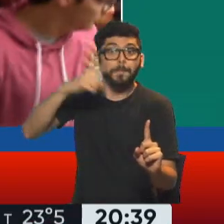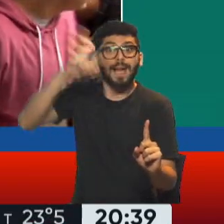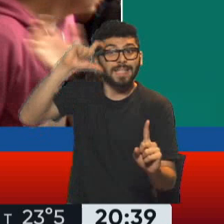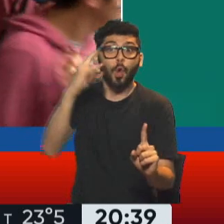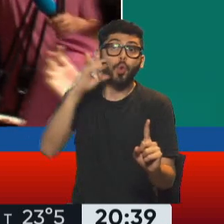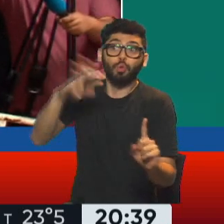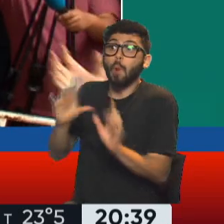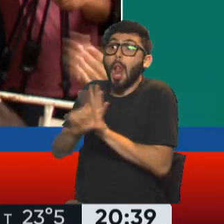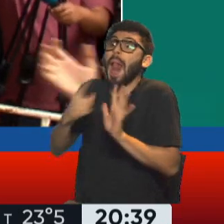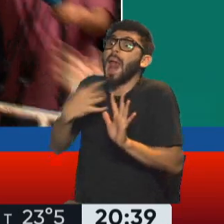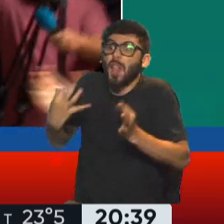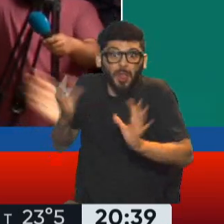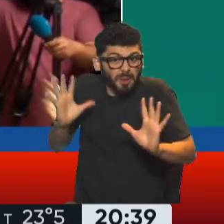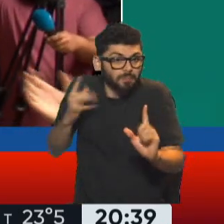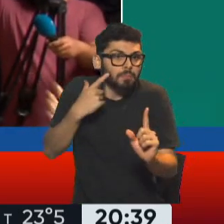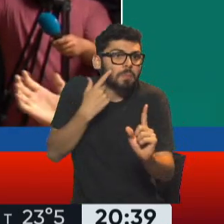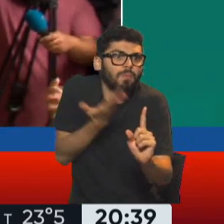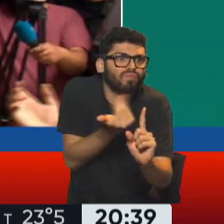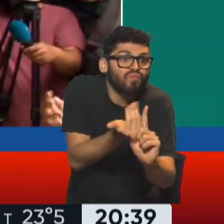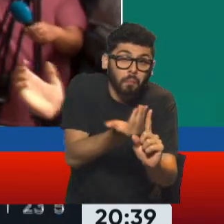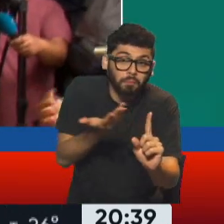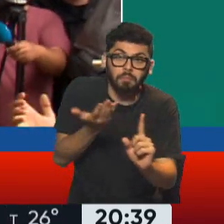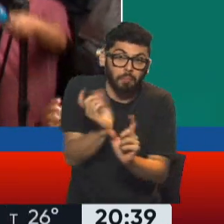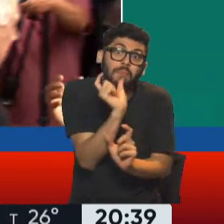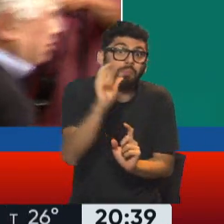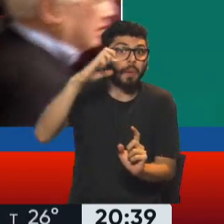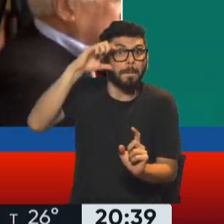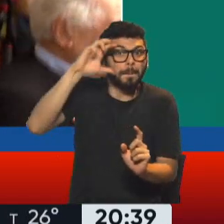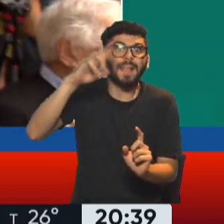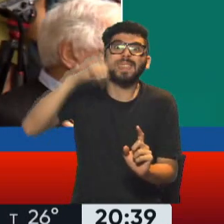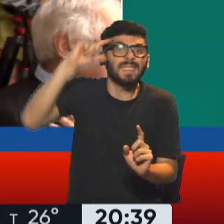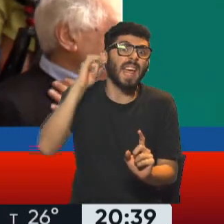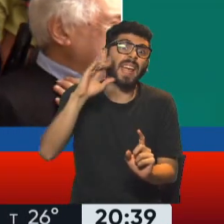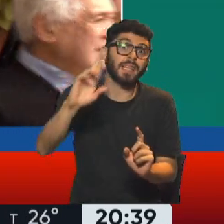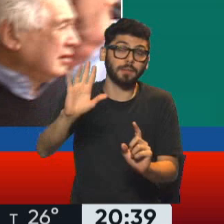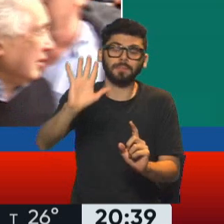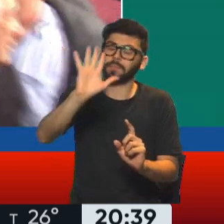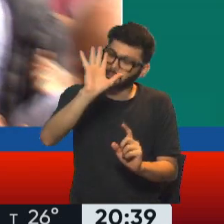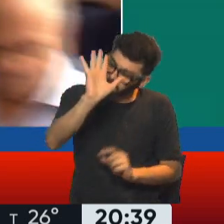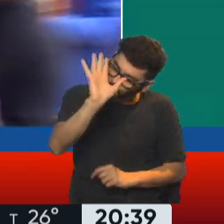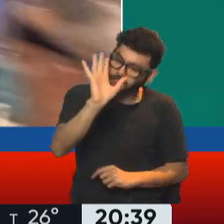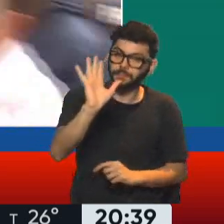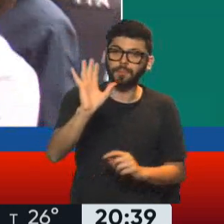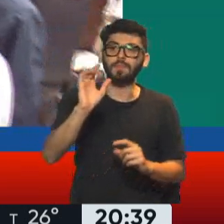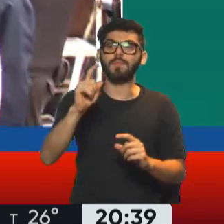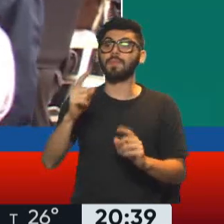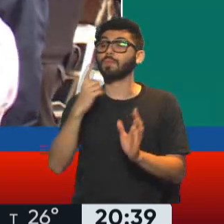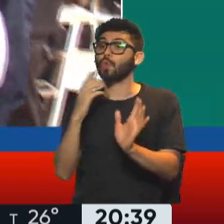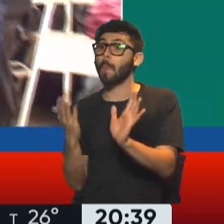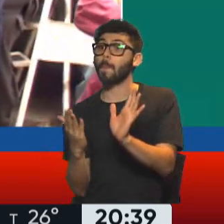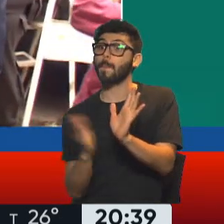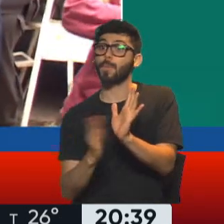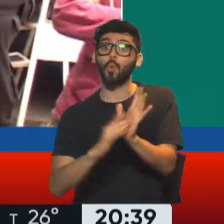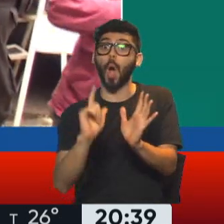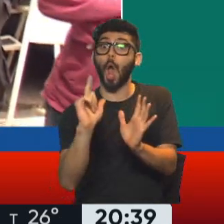dentro de la ley y no hay que temerle a ella. Una cosa muy distinta es el fabricado desde pruebas inexistentes o